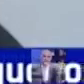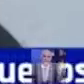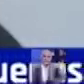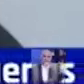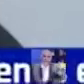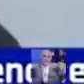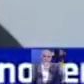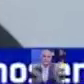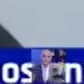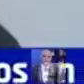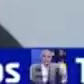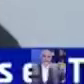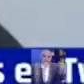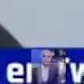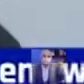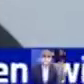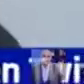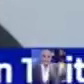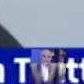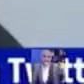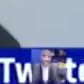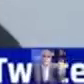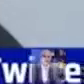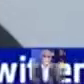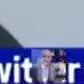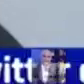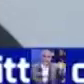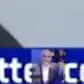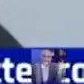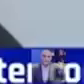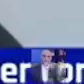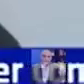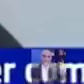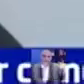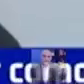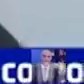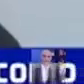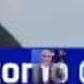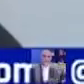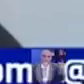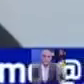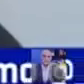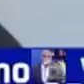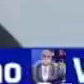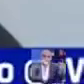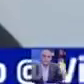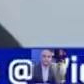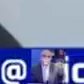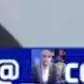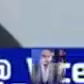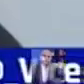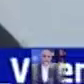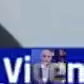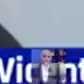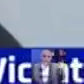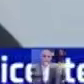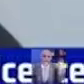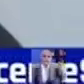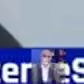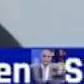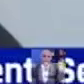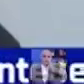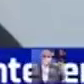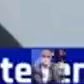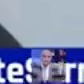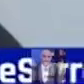contestan, no nos toman las llamadas, los mensajes que les damos tampoco los pelan, y la gente